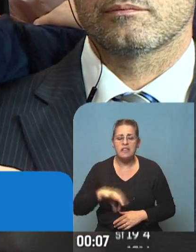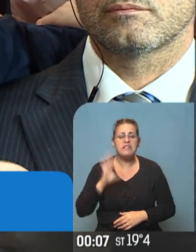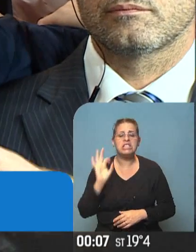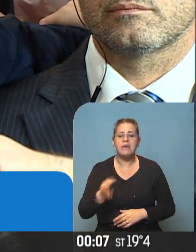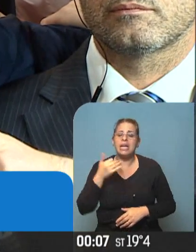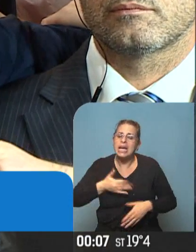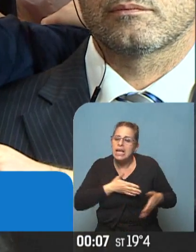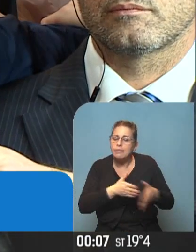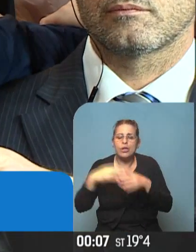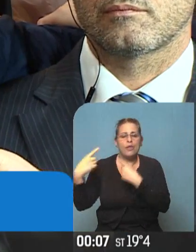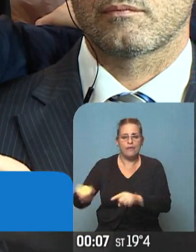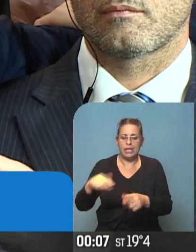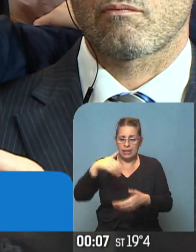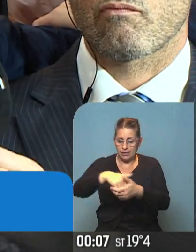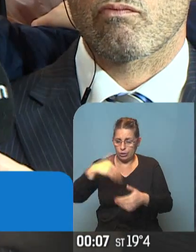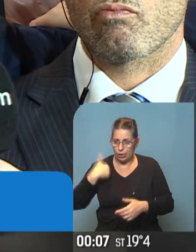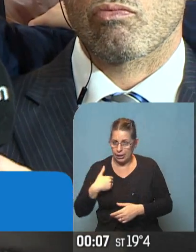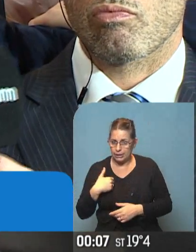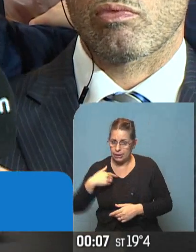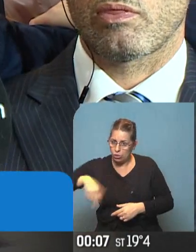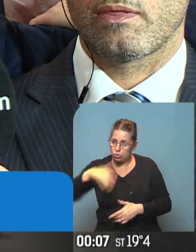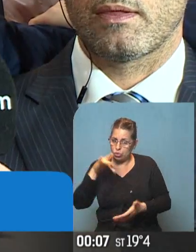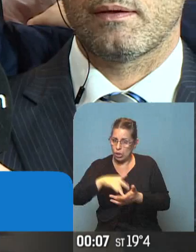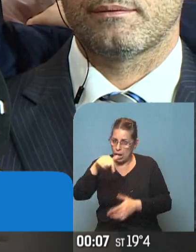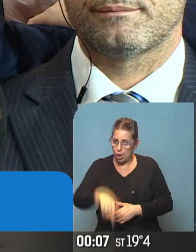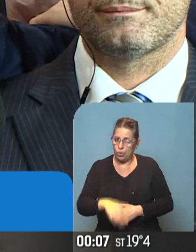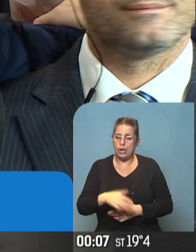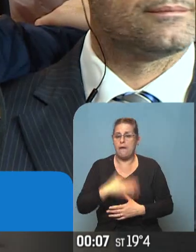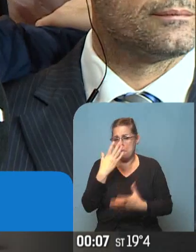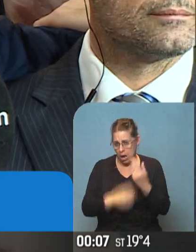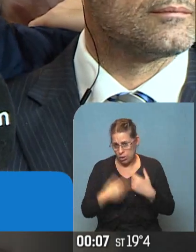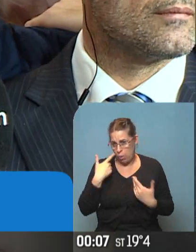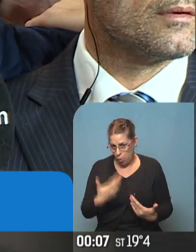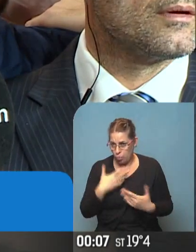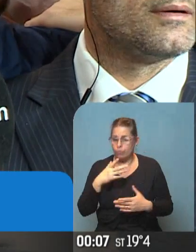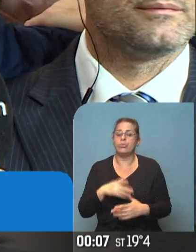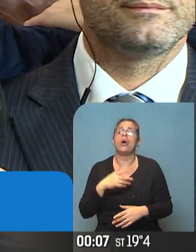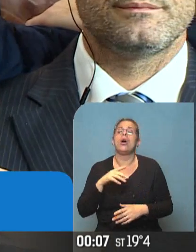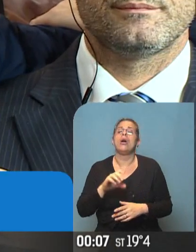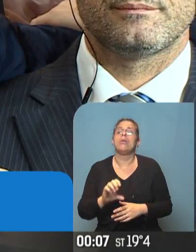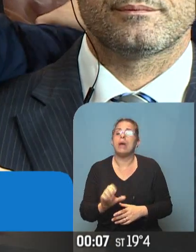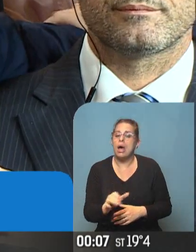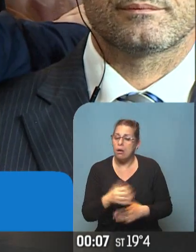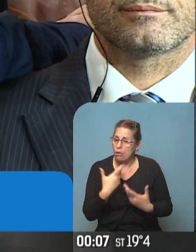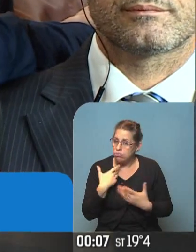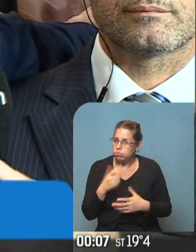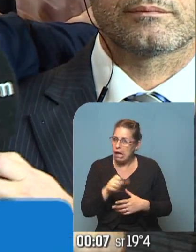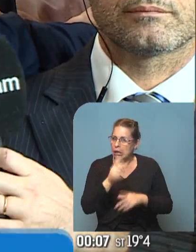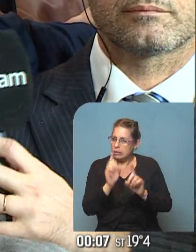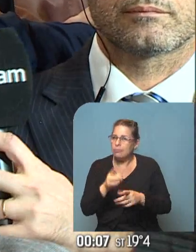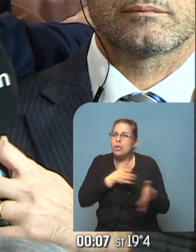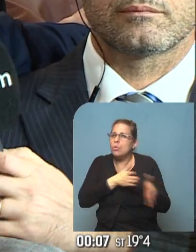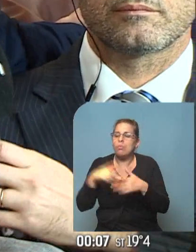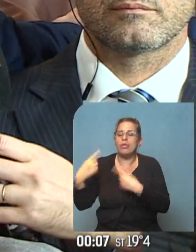rumbo distinto a la Argentina, al que venimos a transitar, con errores, con acierto, pero hay un rumbo distinto, no